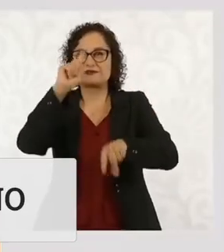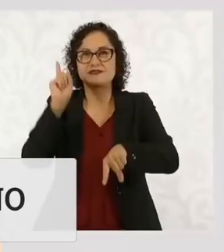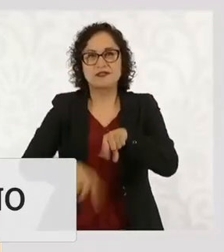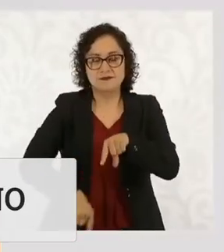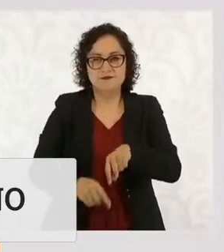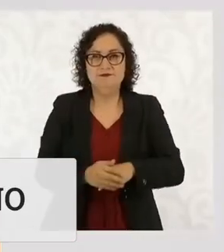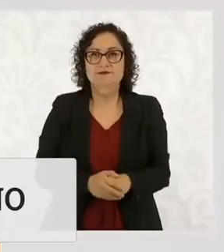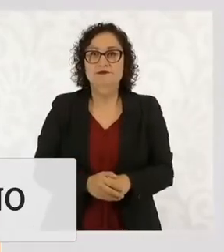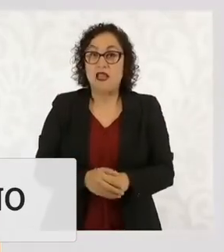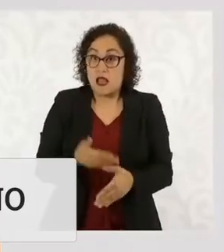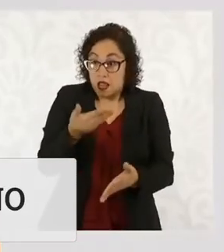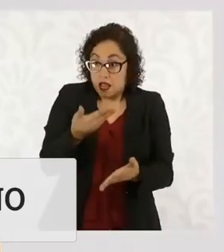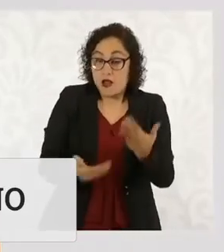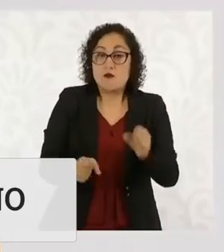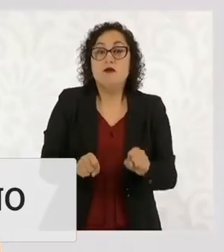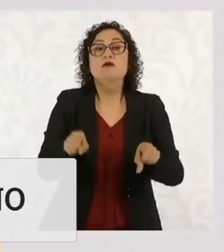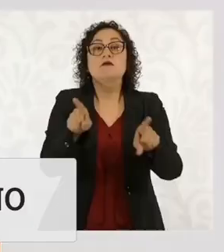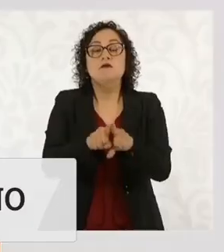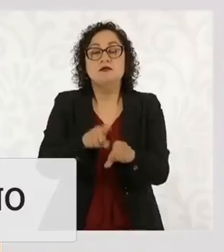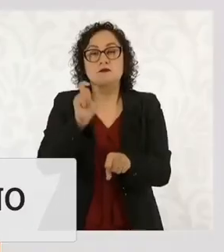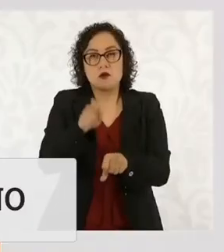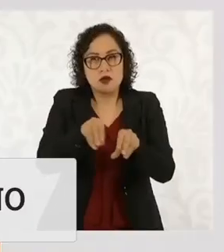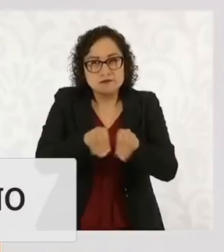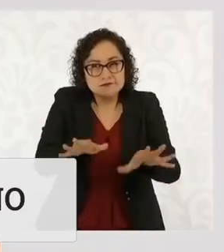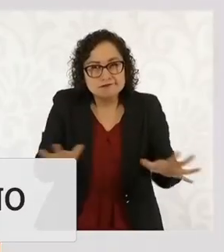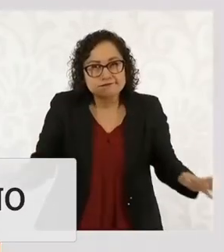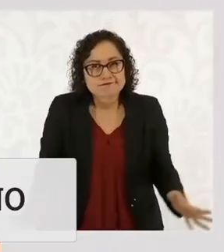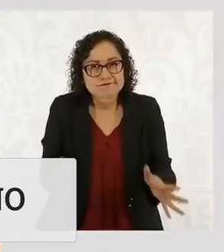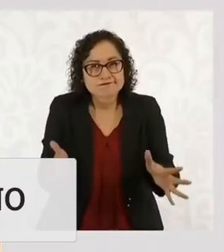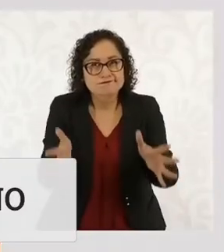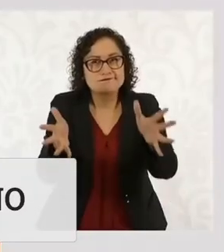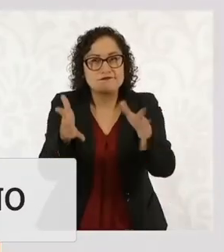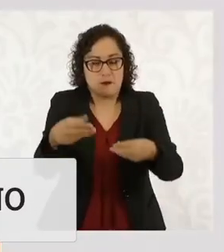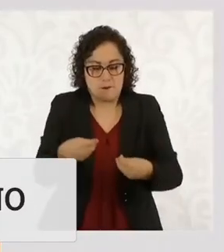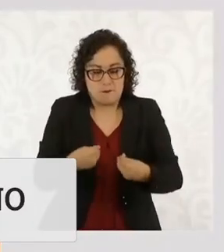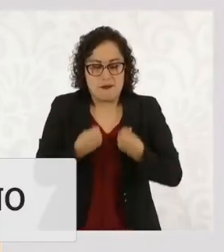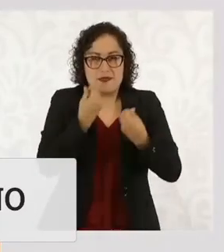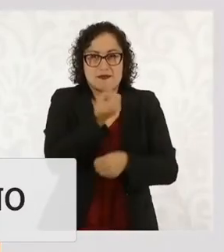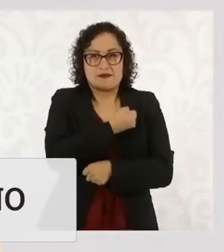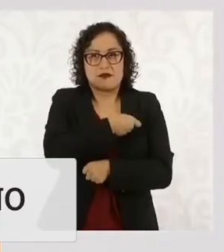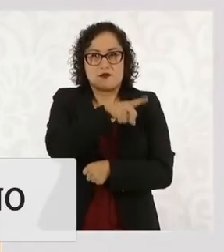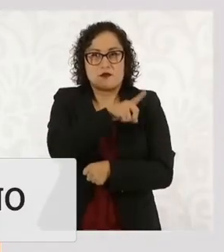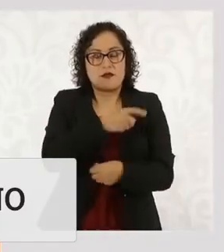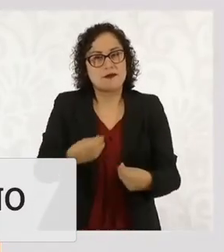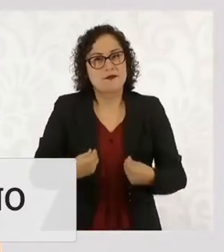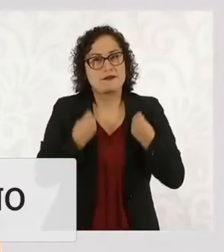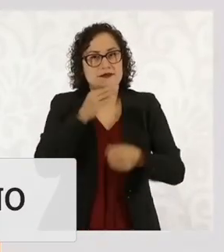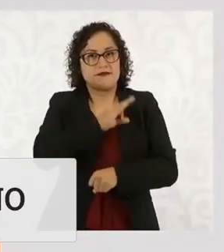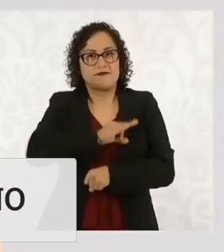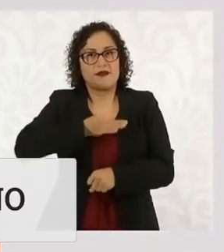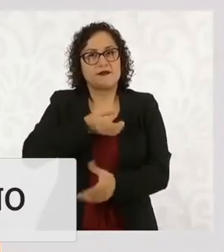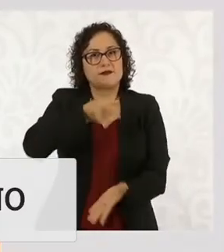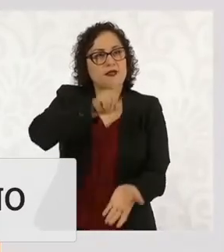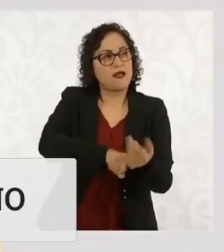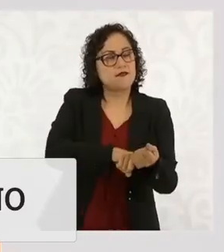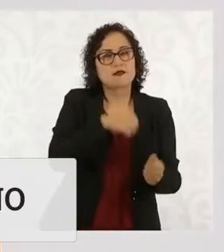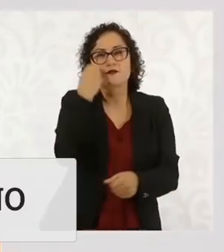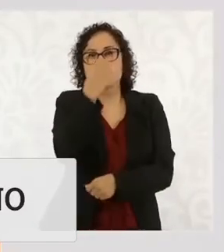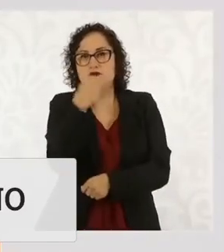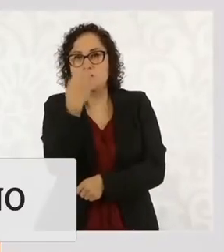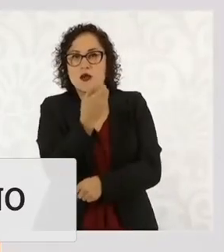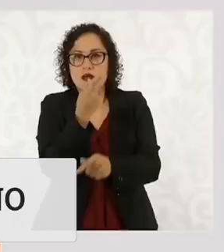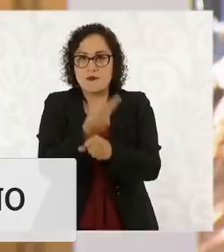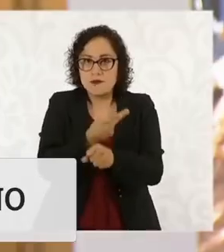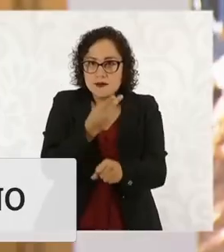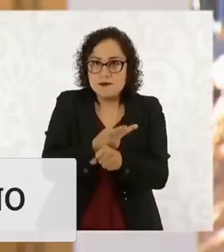lanzamos también la campaña Vive Saludable, Vive Feliz en las escuelas primarias y la estrategia por